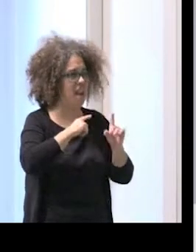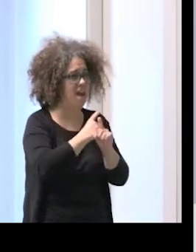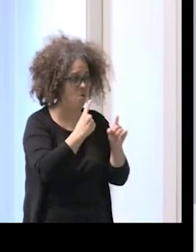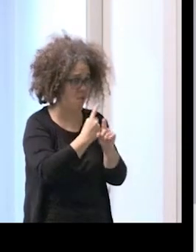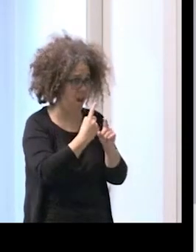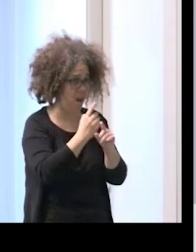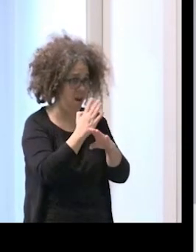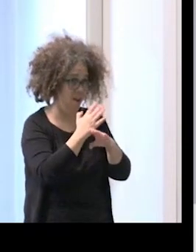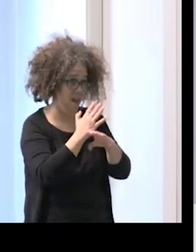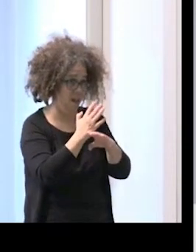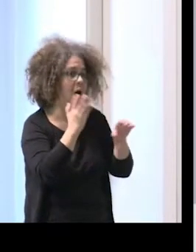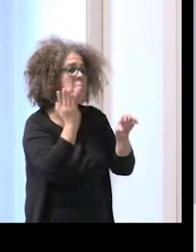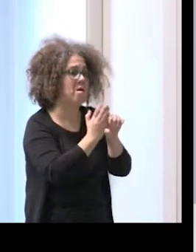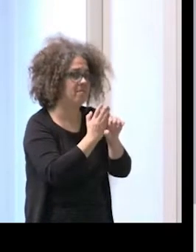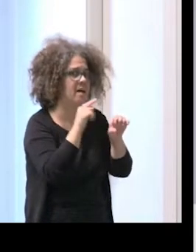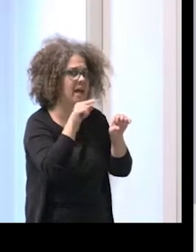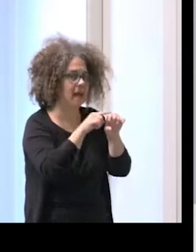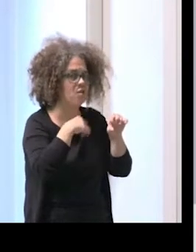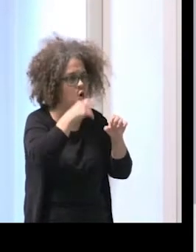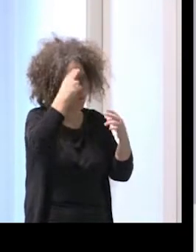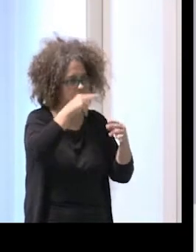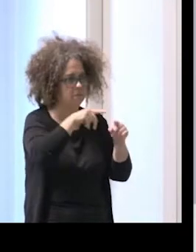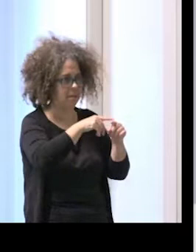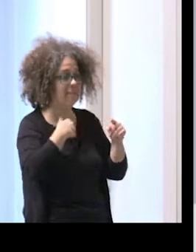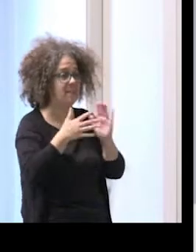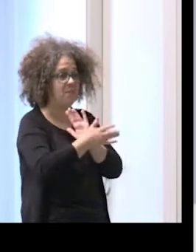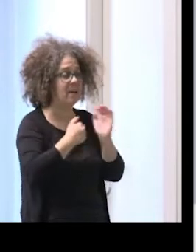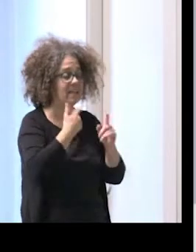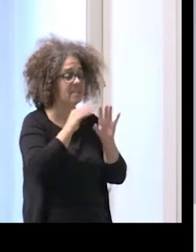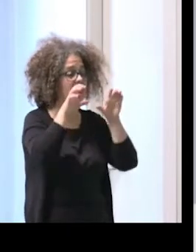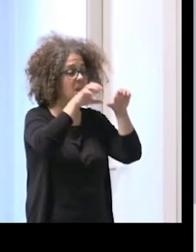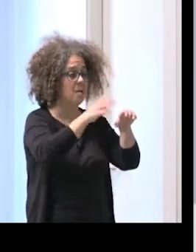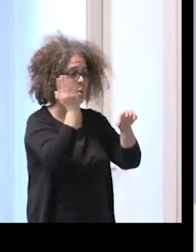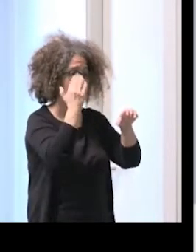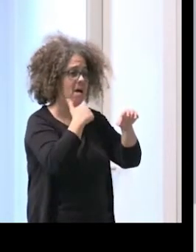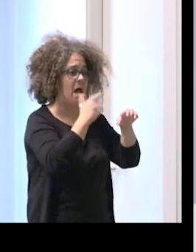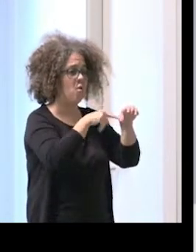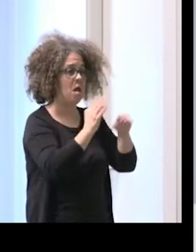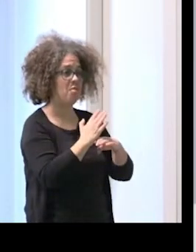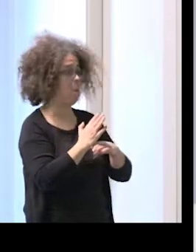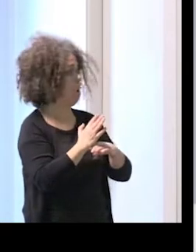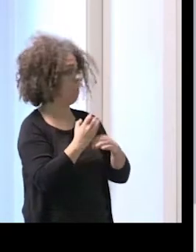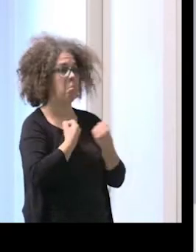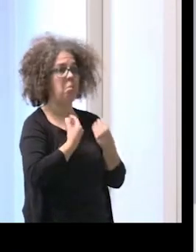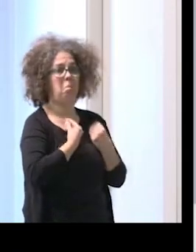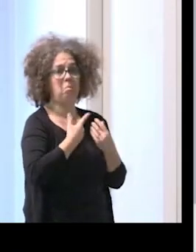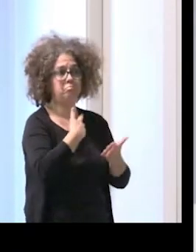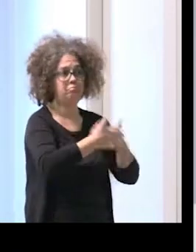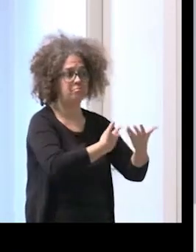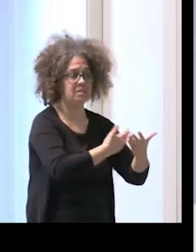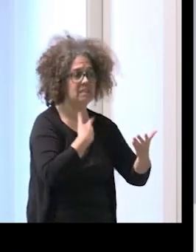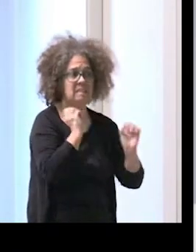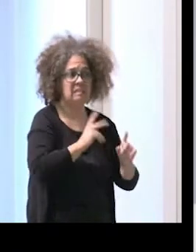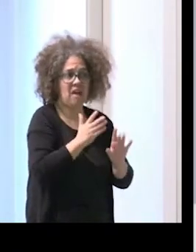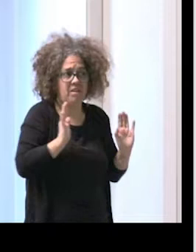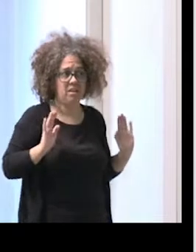respeta las células ciliadas. Entonces es un modelo muy adecuado para estudiar el reemplazo de las neuronas o el daño a las neuronas sin afectar las